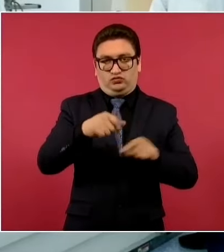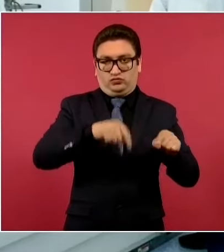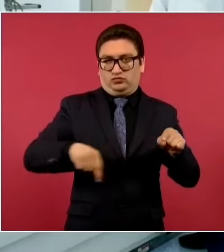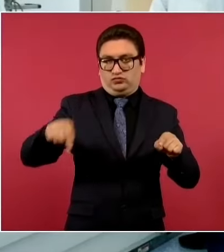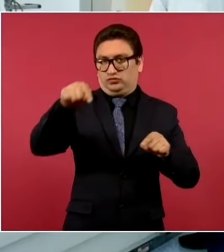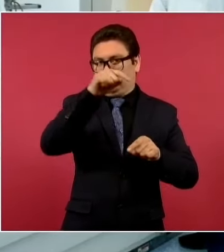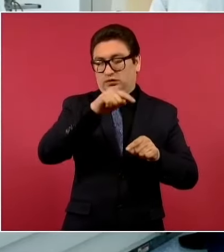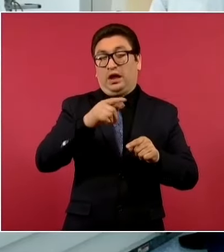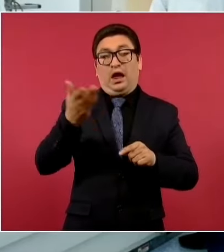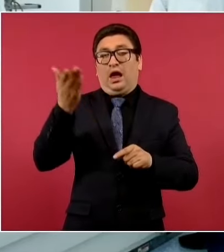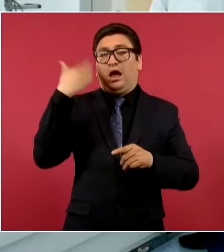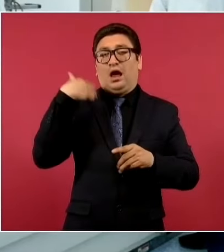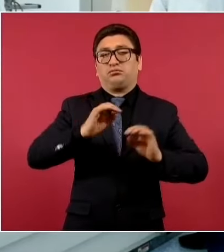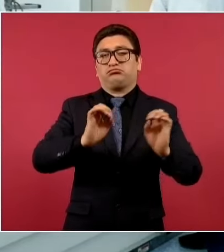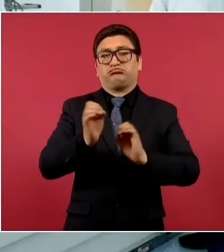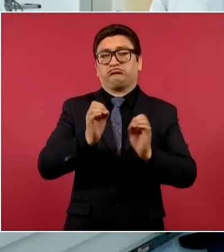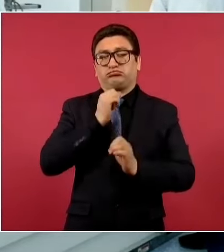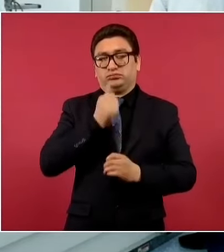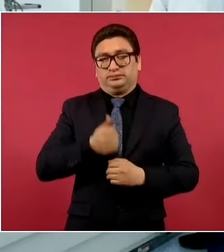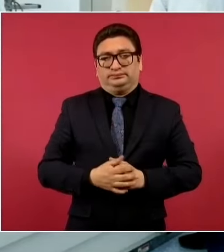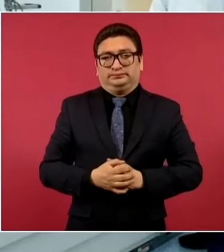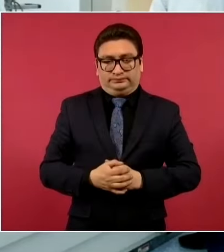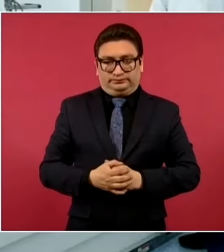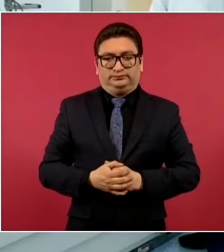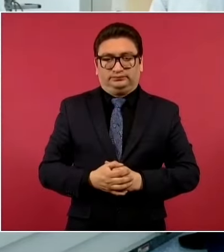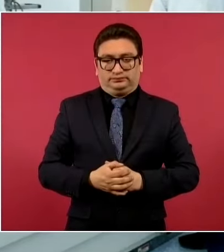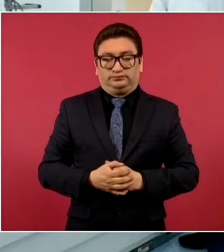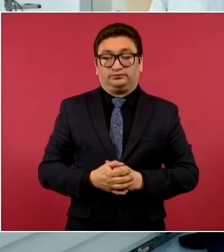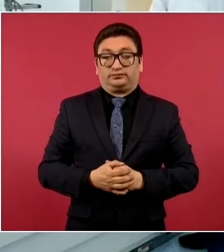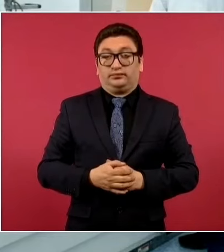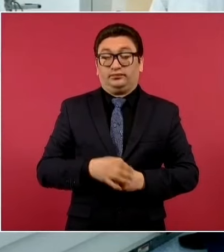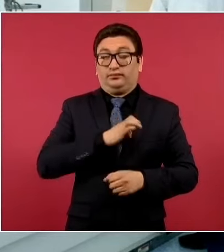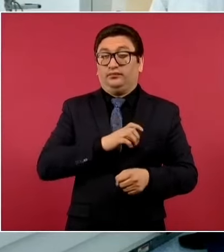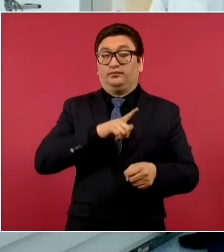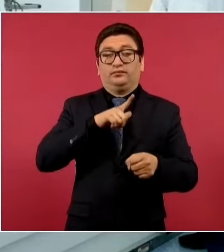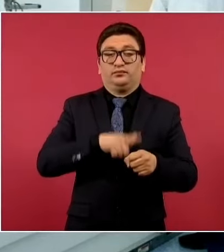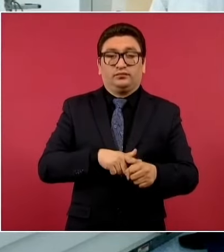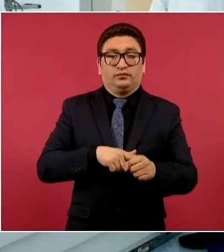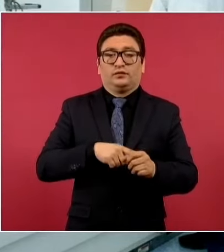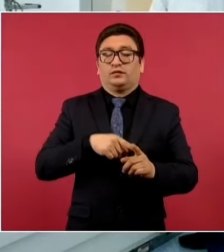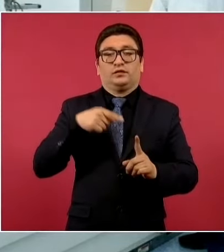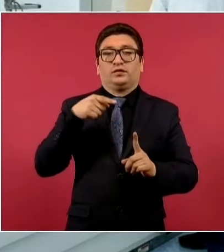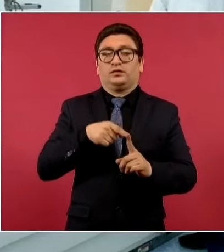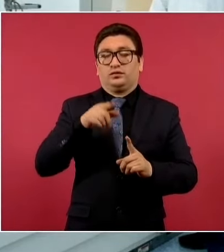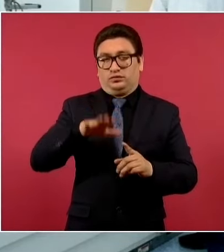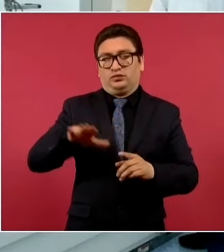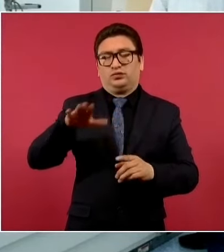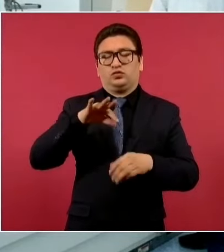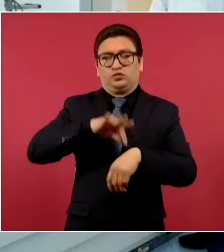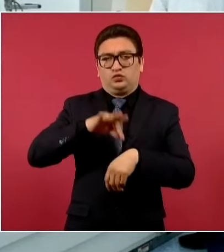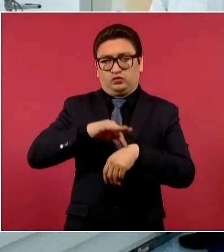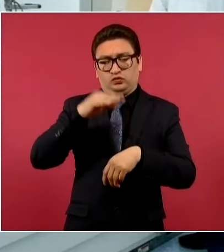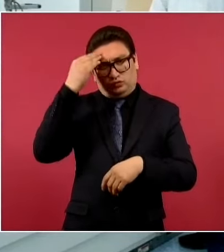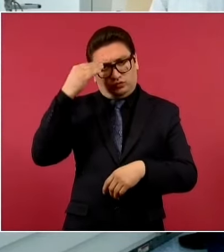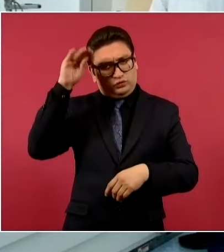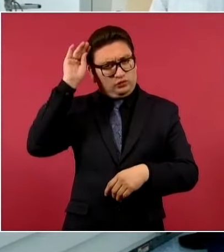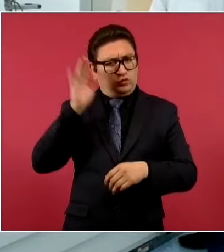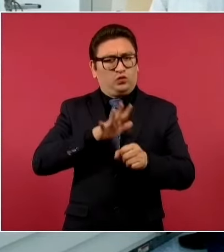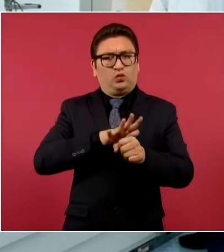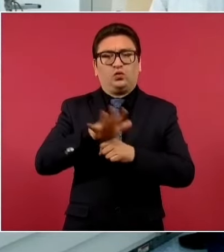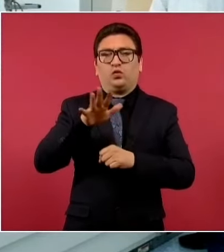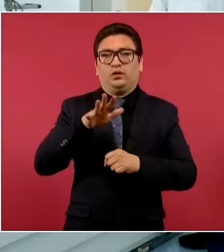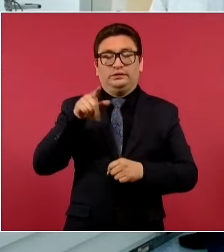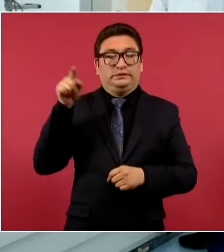pues simplemente no había especialistas. Las especialidades que los médicos cubanos están cubriendo son de